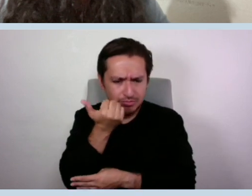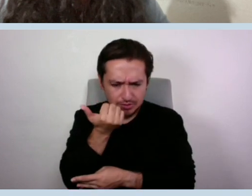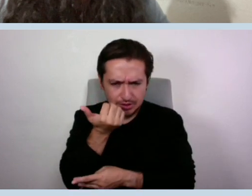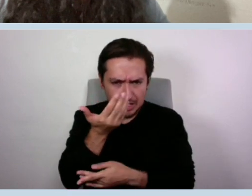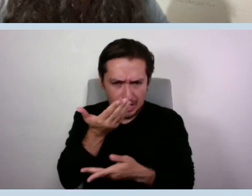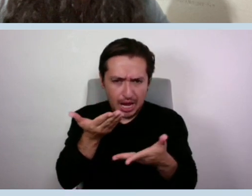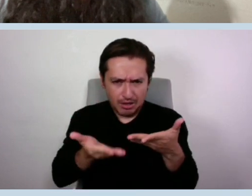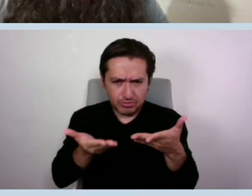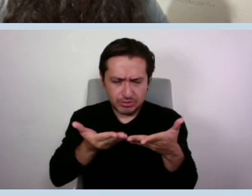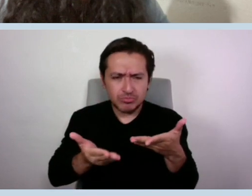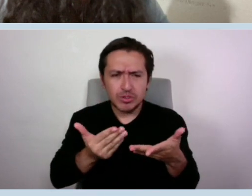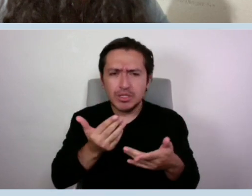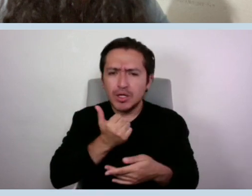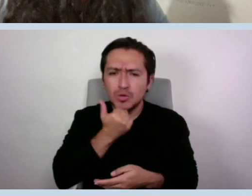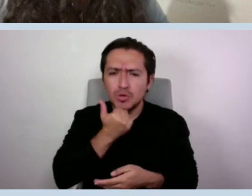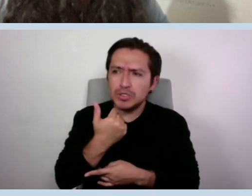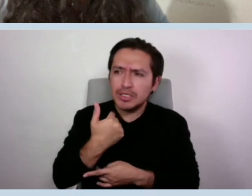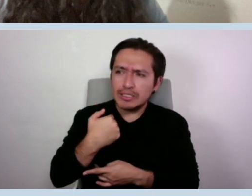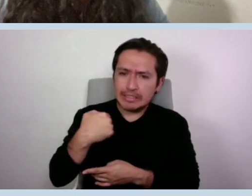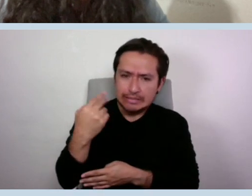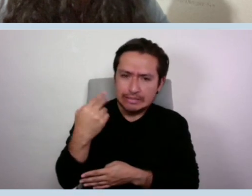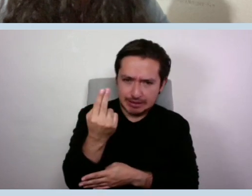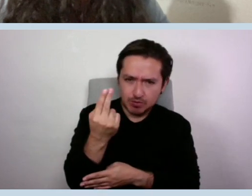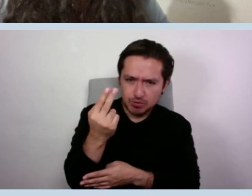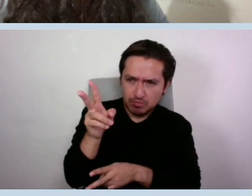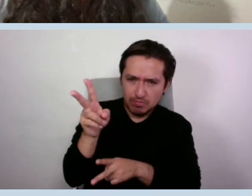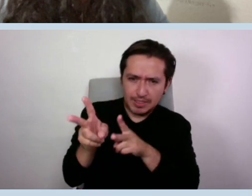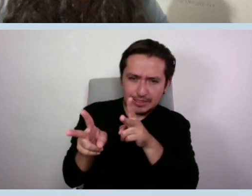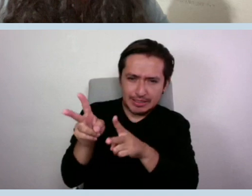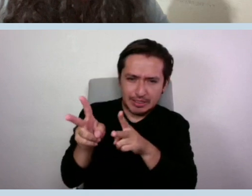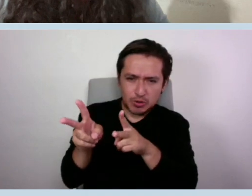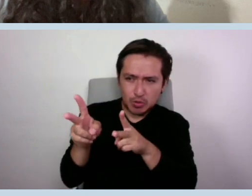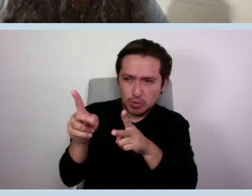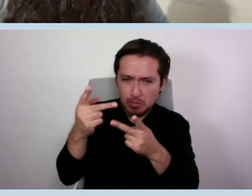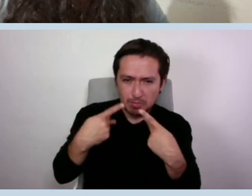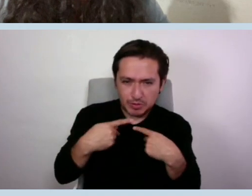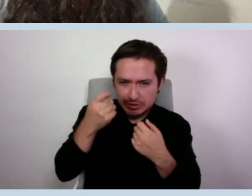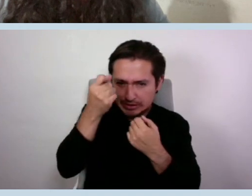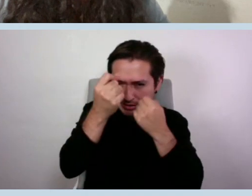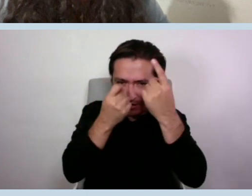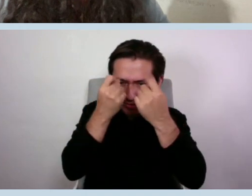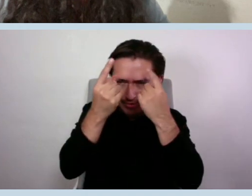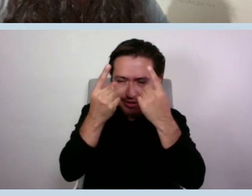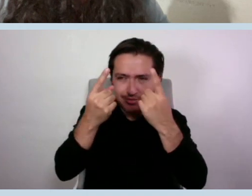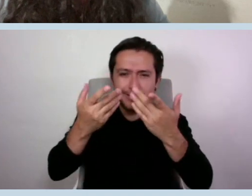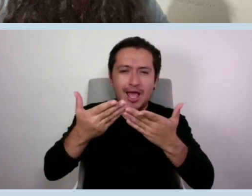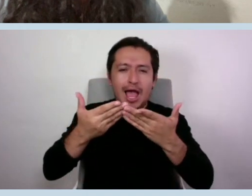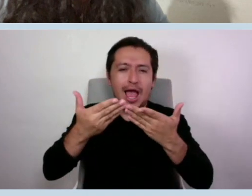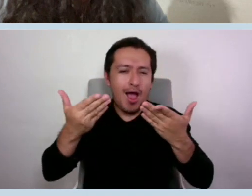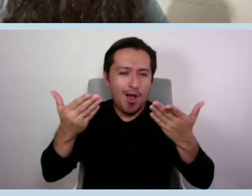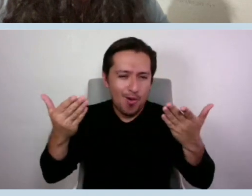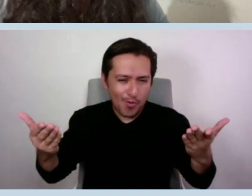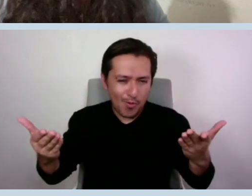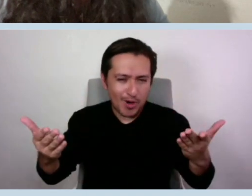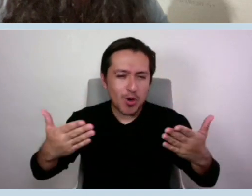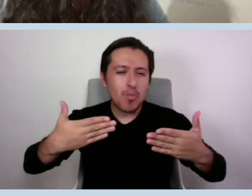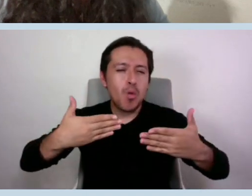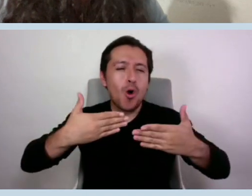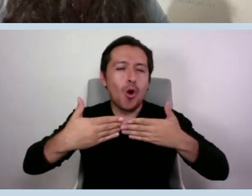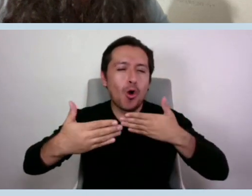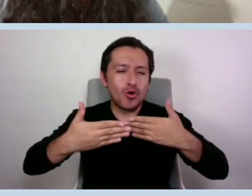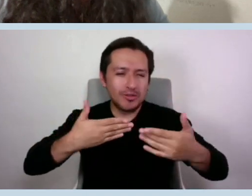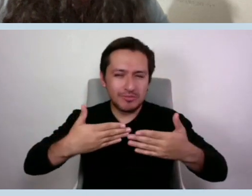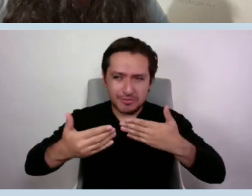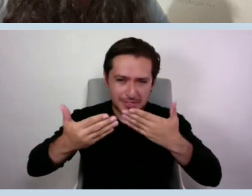platicar con creadoras contemporáneas y no solo eh Pues justo seguir analizando